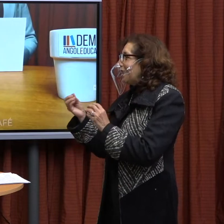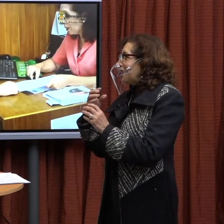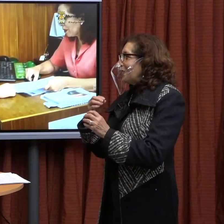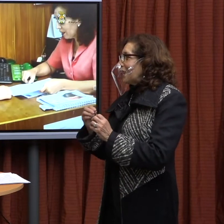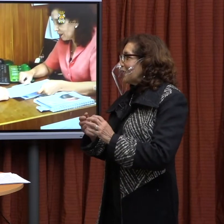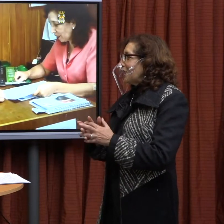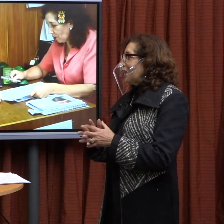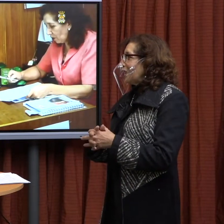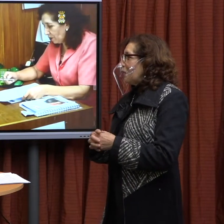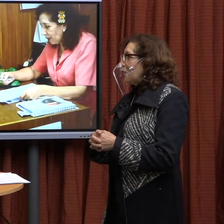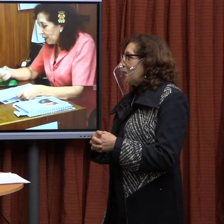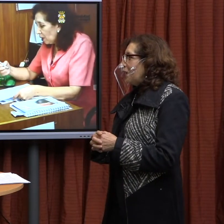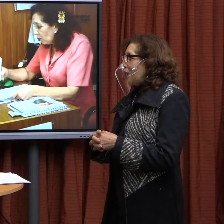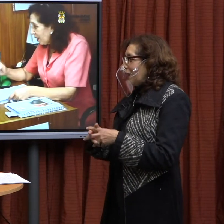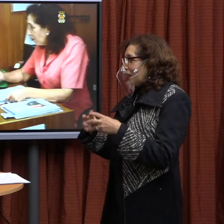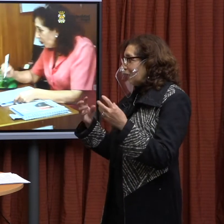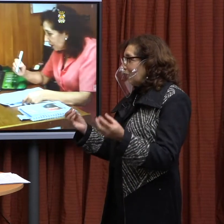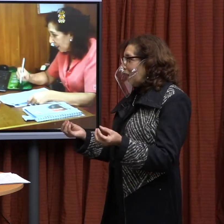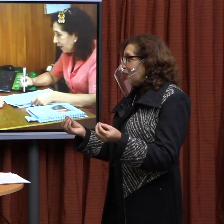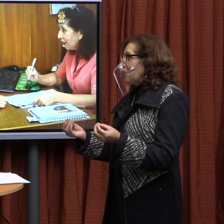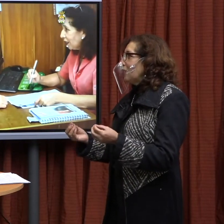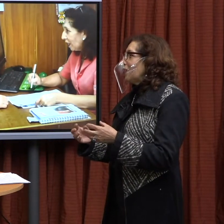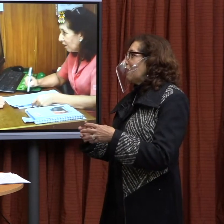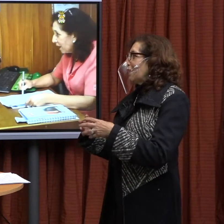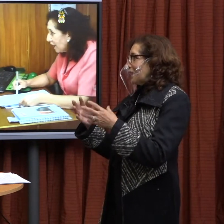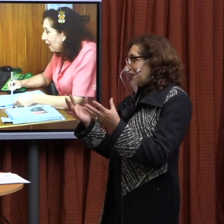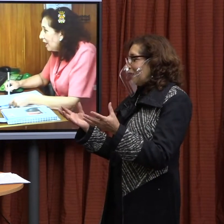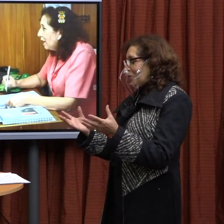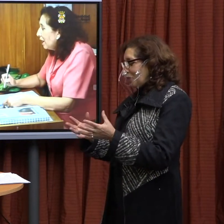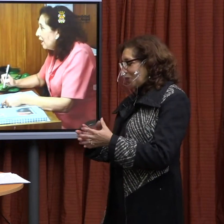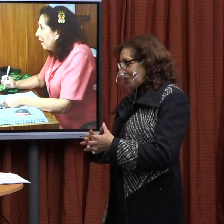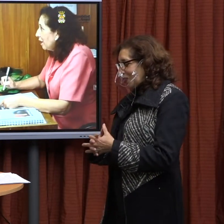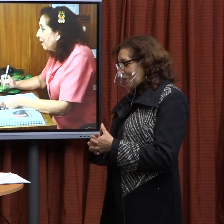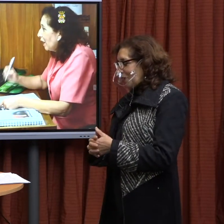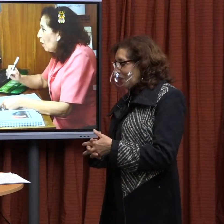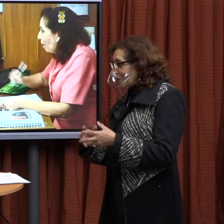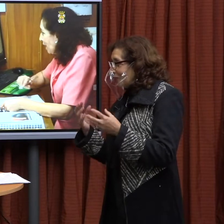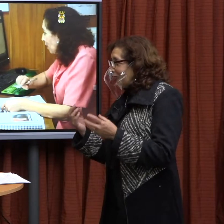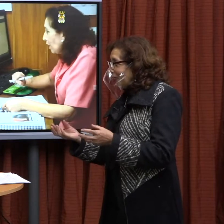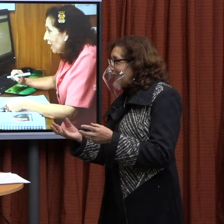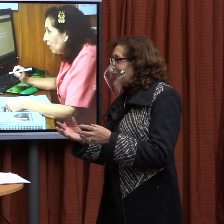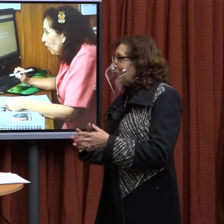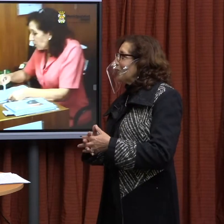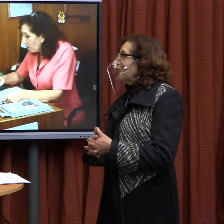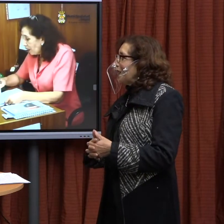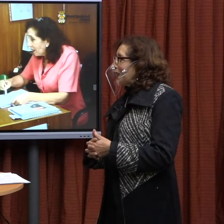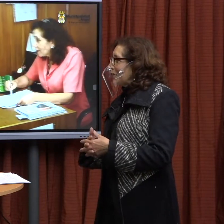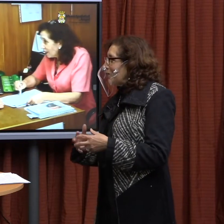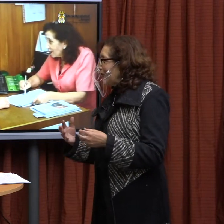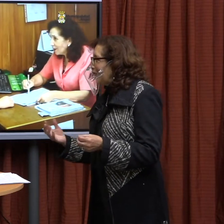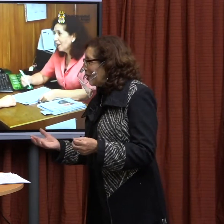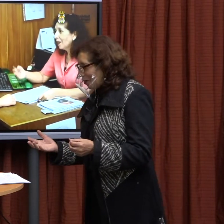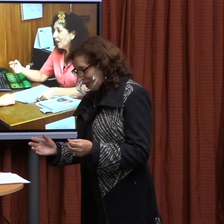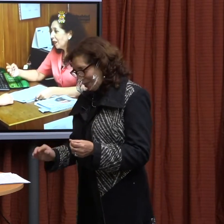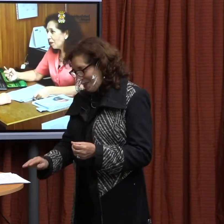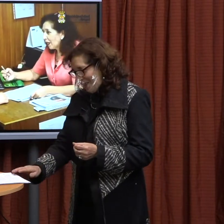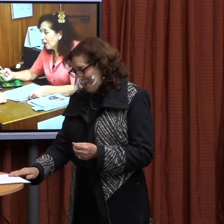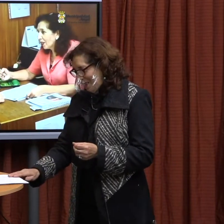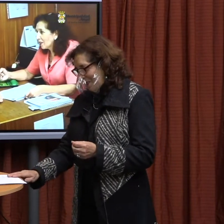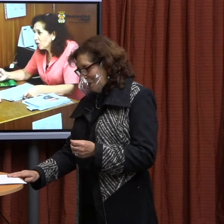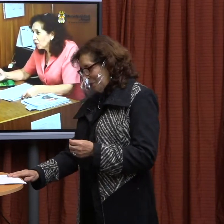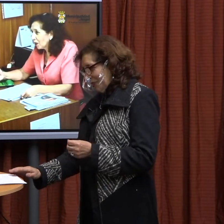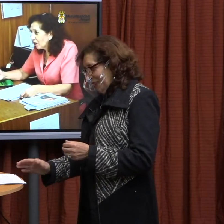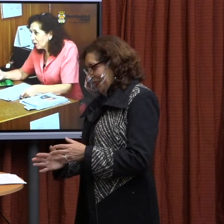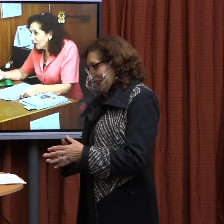acción que estamos gestionando y que va a ser muy conocida por la comunidad y es nuestra oportunidad que me inviten y les cuento.